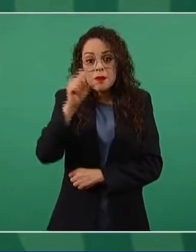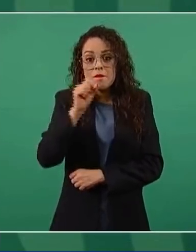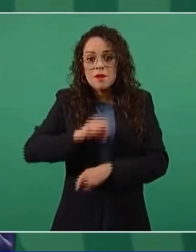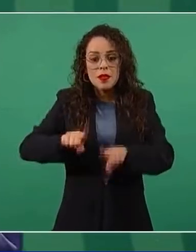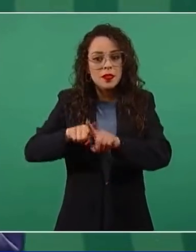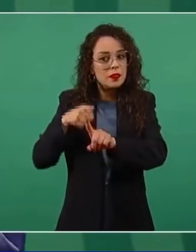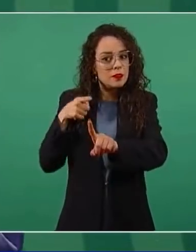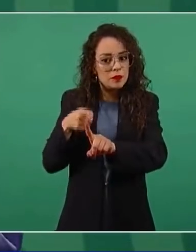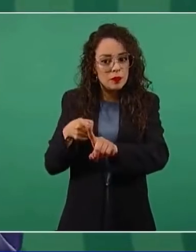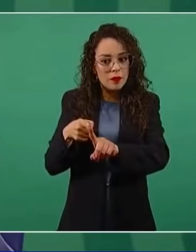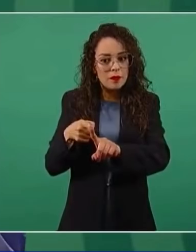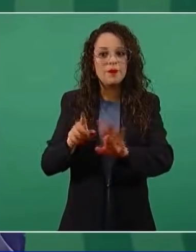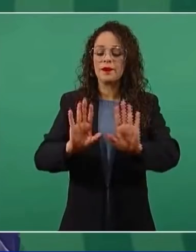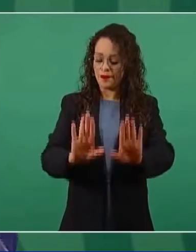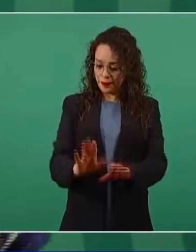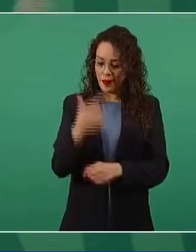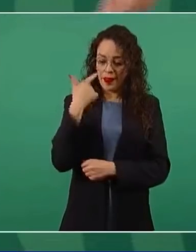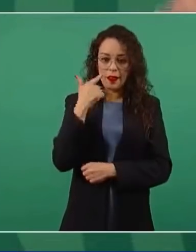porque, a ver,